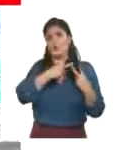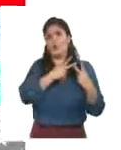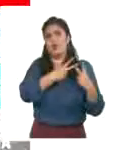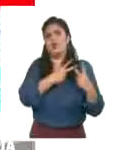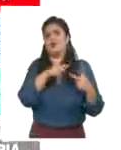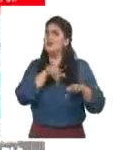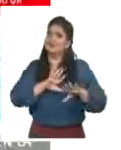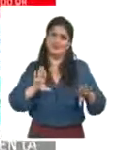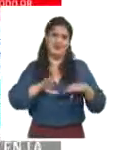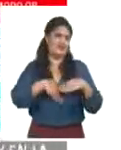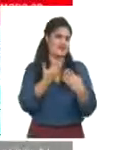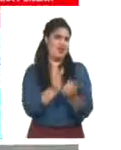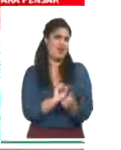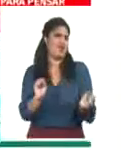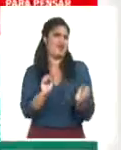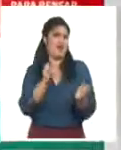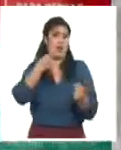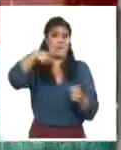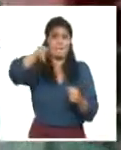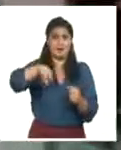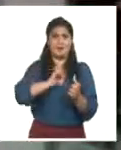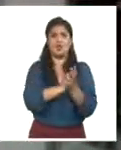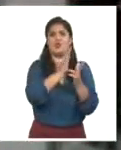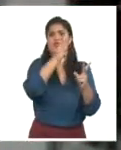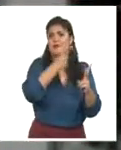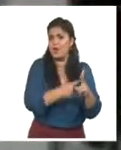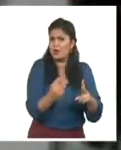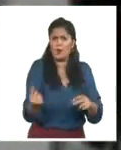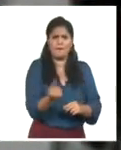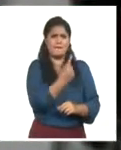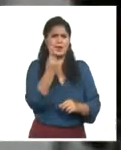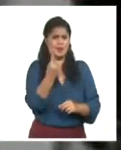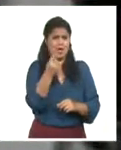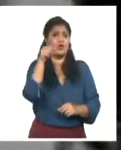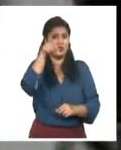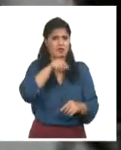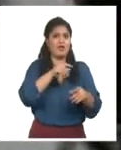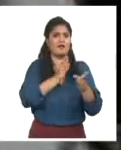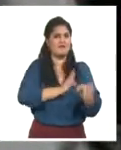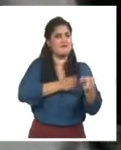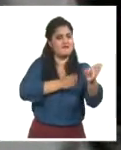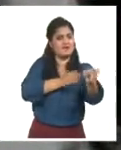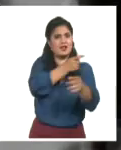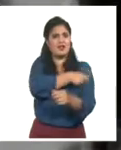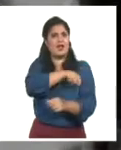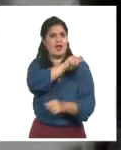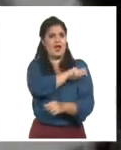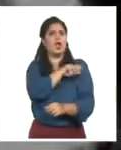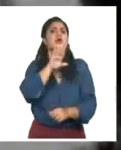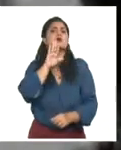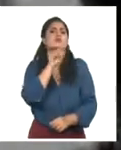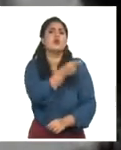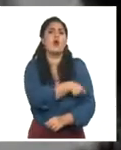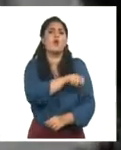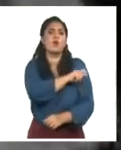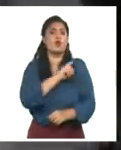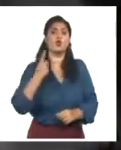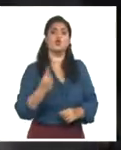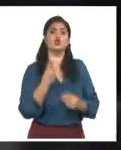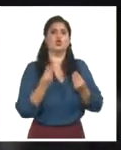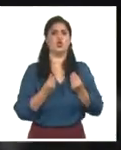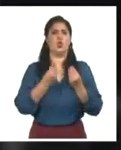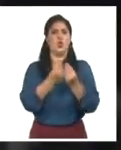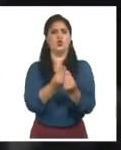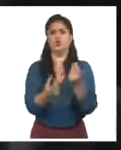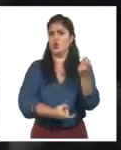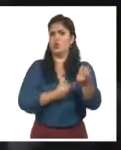de mayo del 59, dijo Raúl al pueblo, o nos unimos y nos enfrentamos a los enemigos de la